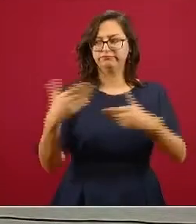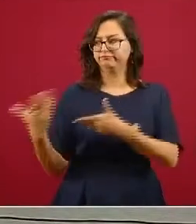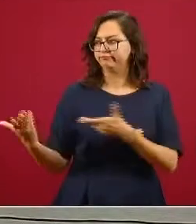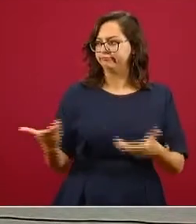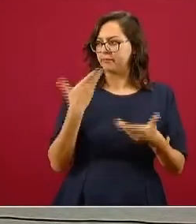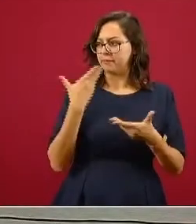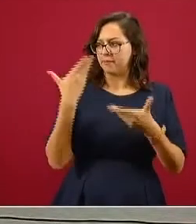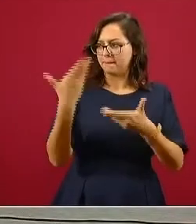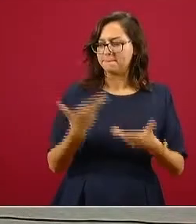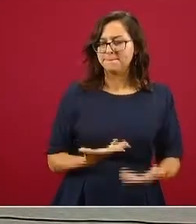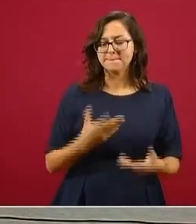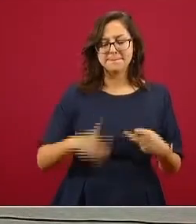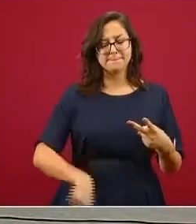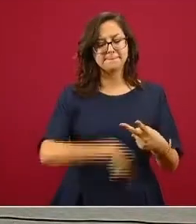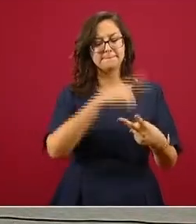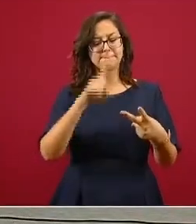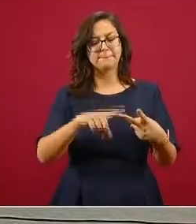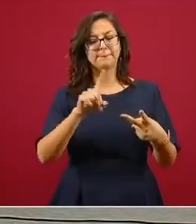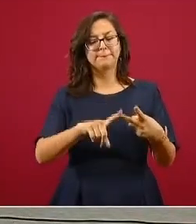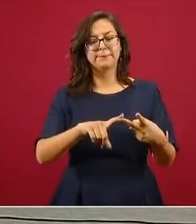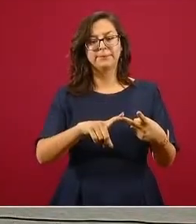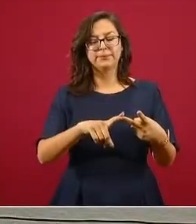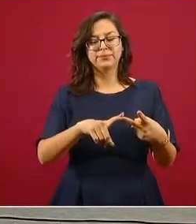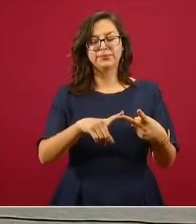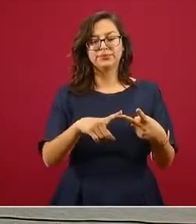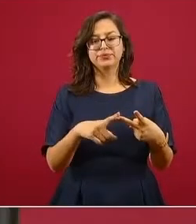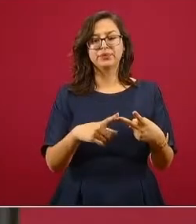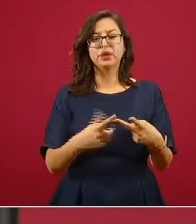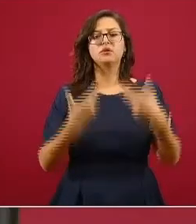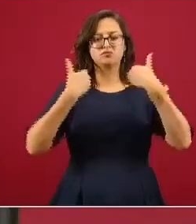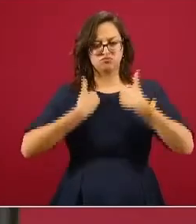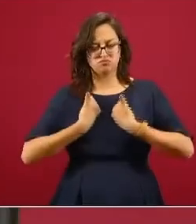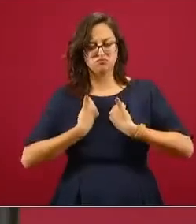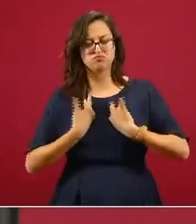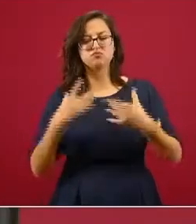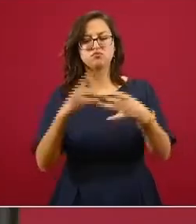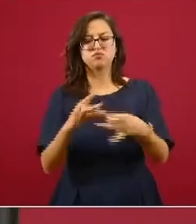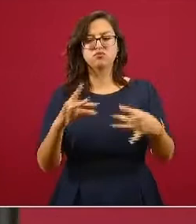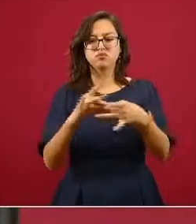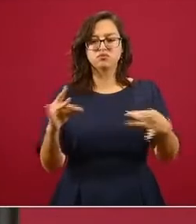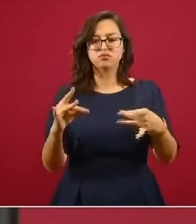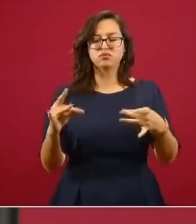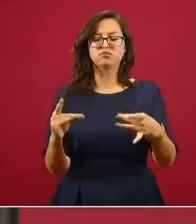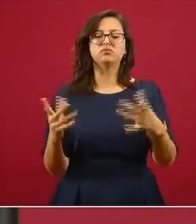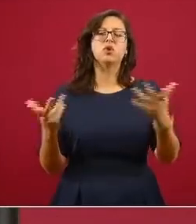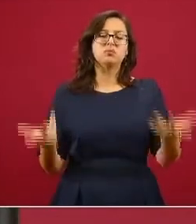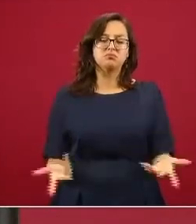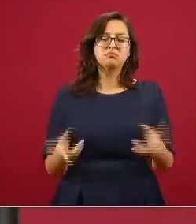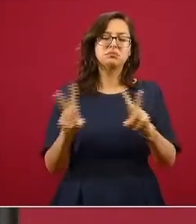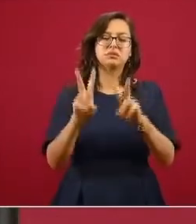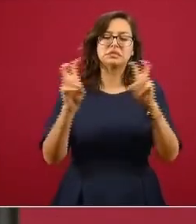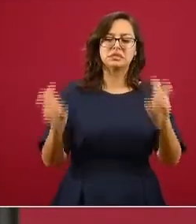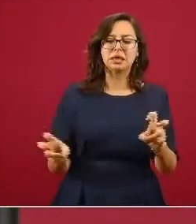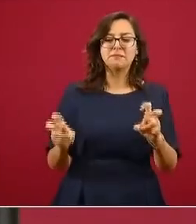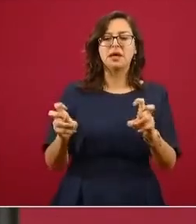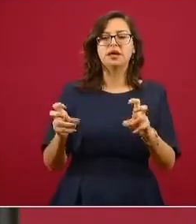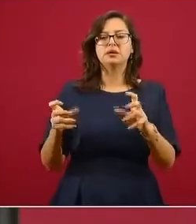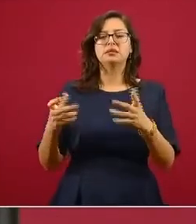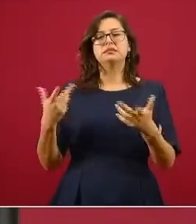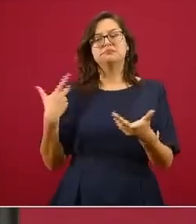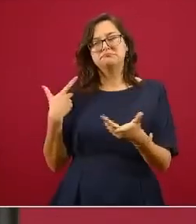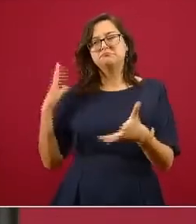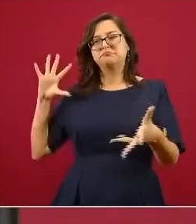Luis. Otro, un bloque que voy a presentar yo sobre esta recapitulación o reconstrucción de la